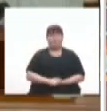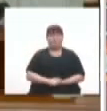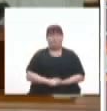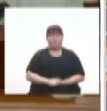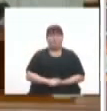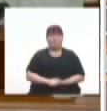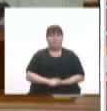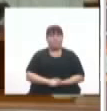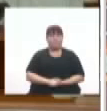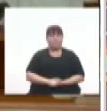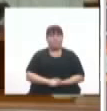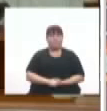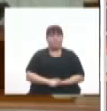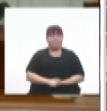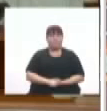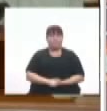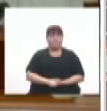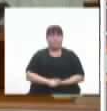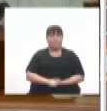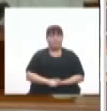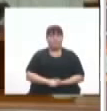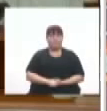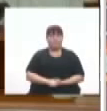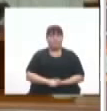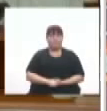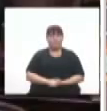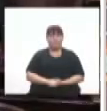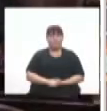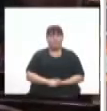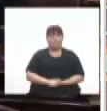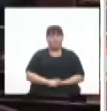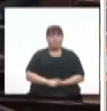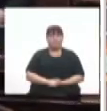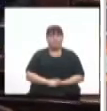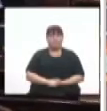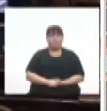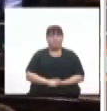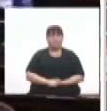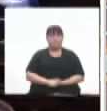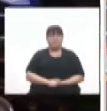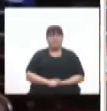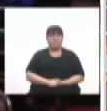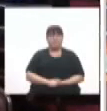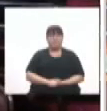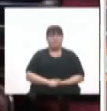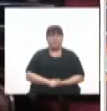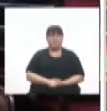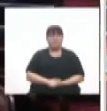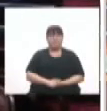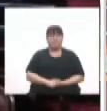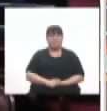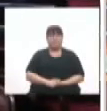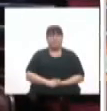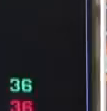dificultad muchas veces para para poder sesionar porque quien dice algo que el resto no comparte ya está